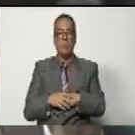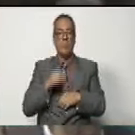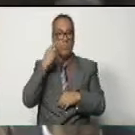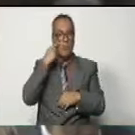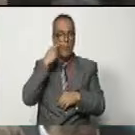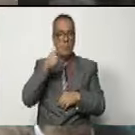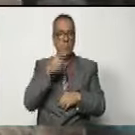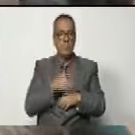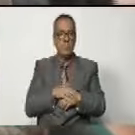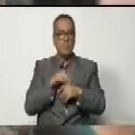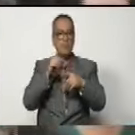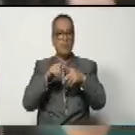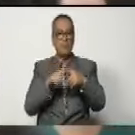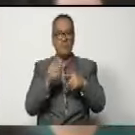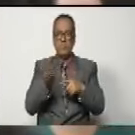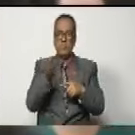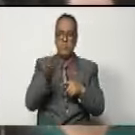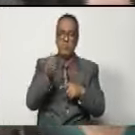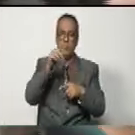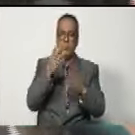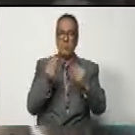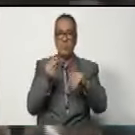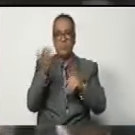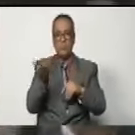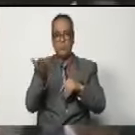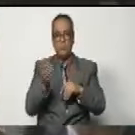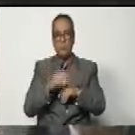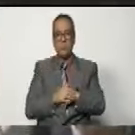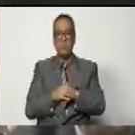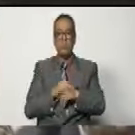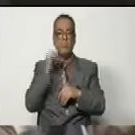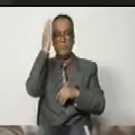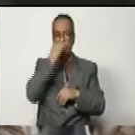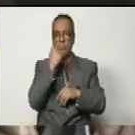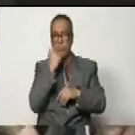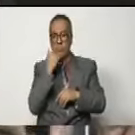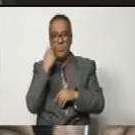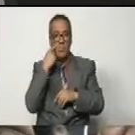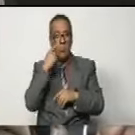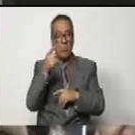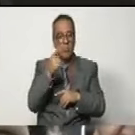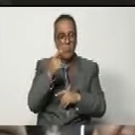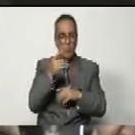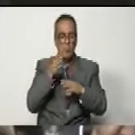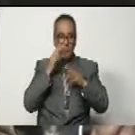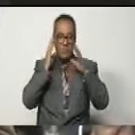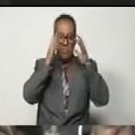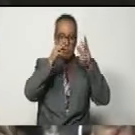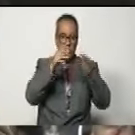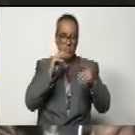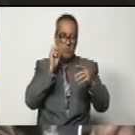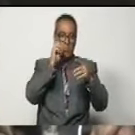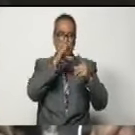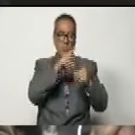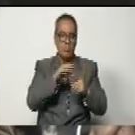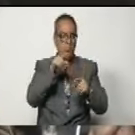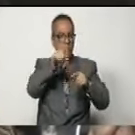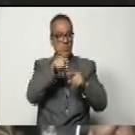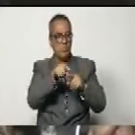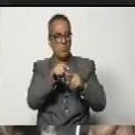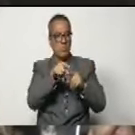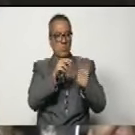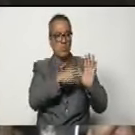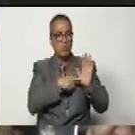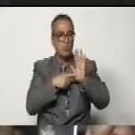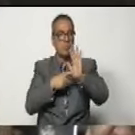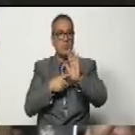fíjense que es algo importantísimo porque Miranda se ve influenciado en su propuesta